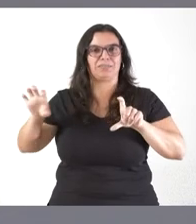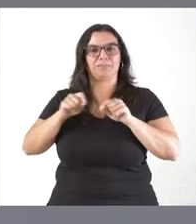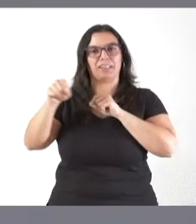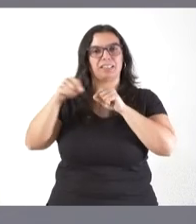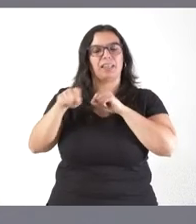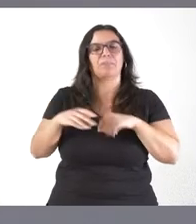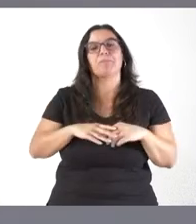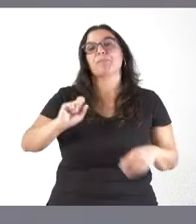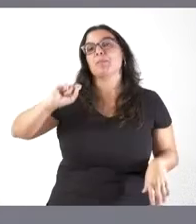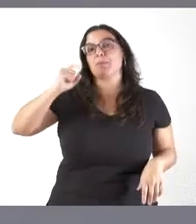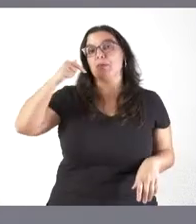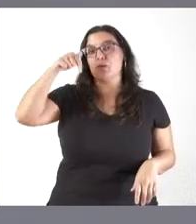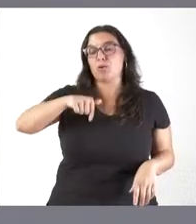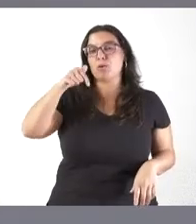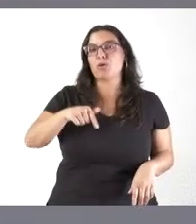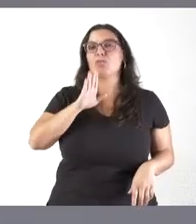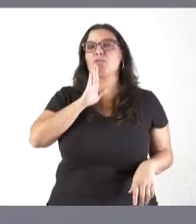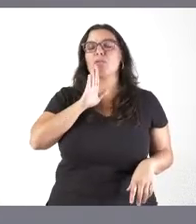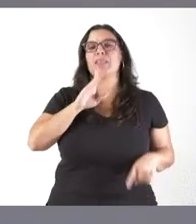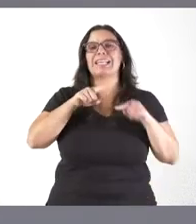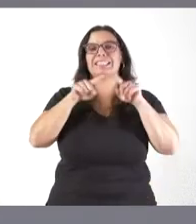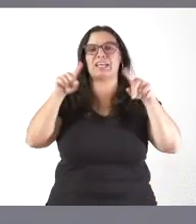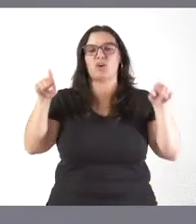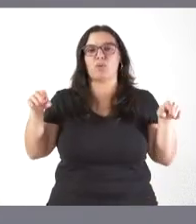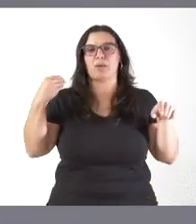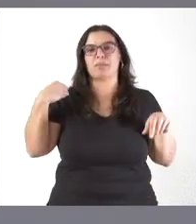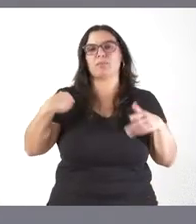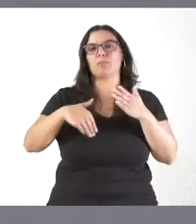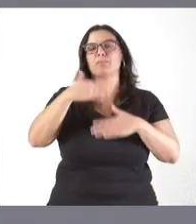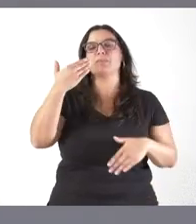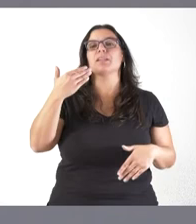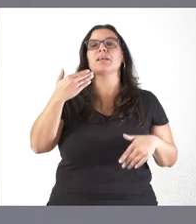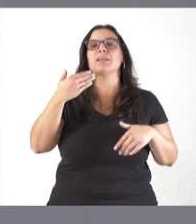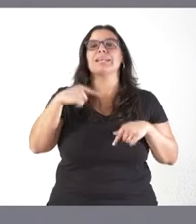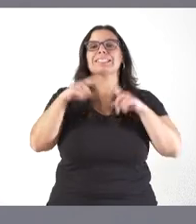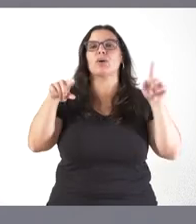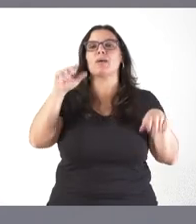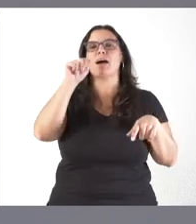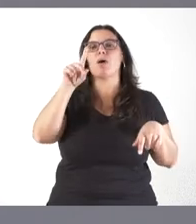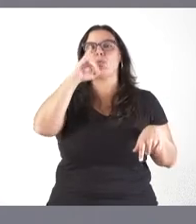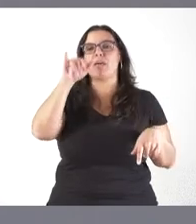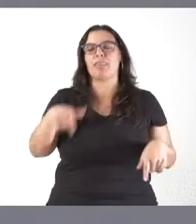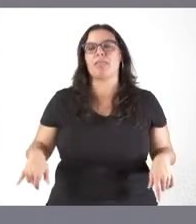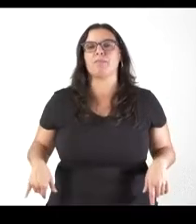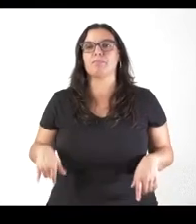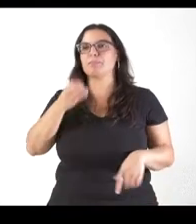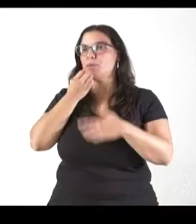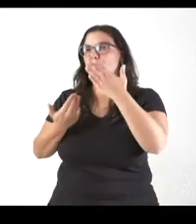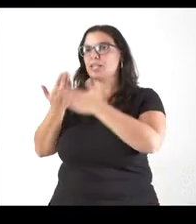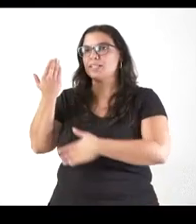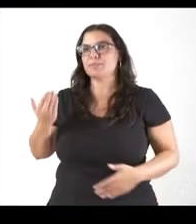vamos a iniciar ese turno en Segovia con begoña Rincón de Segovia Audaz cuando quieras begoña adelante Buenos días